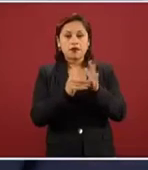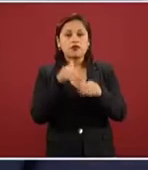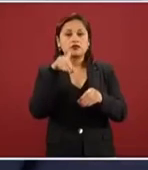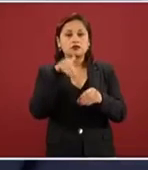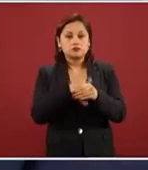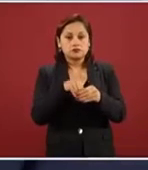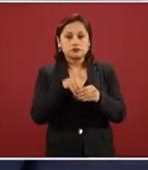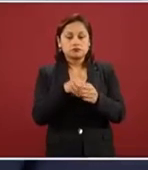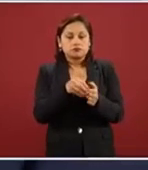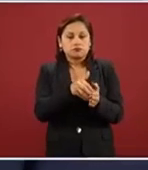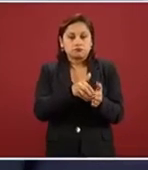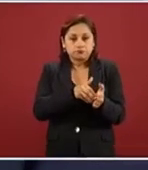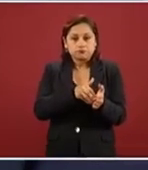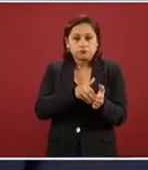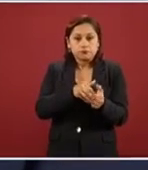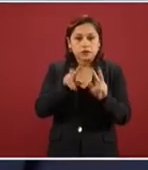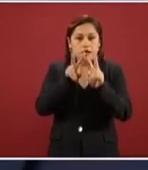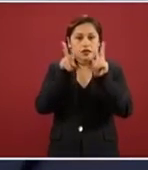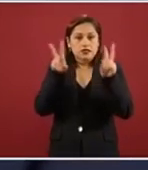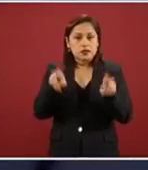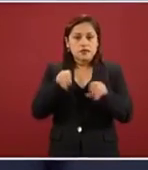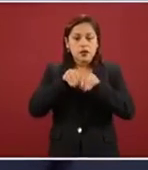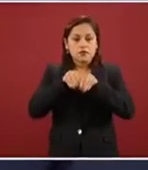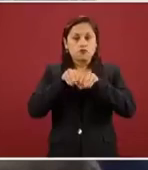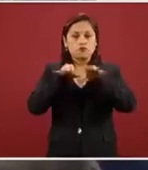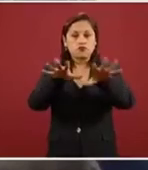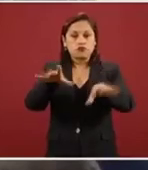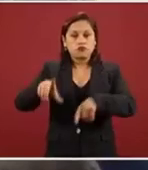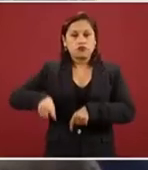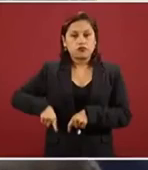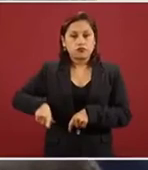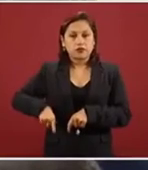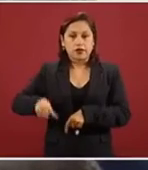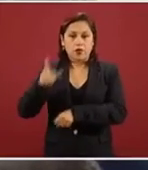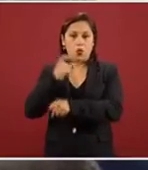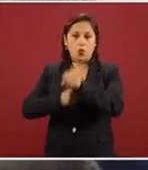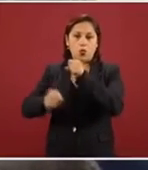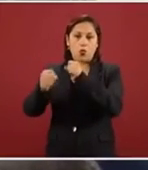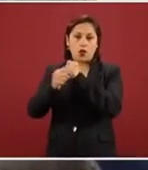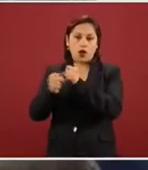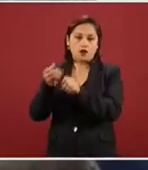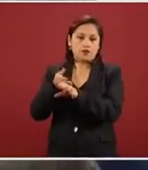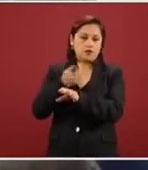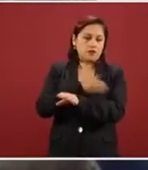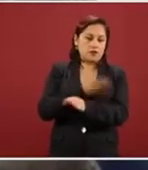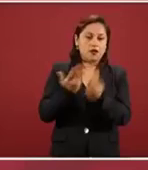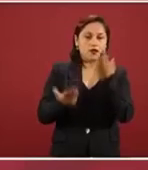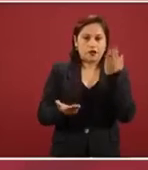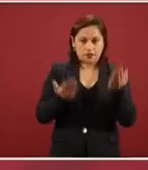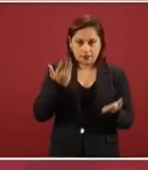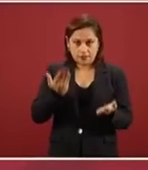en publicidad con relación al año pasado. Entonces, eso